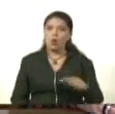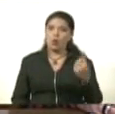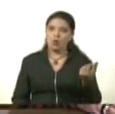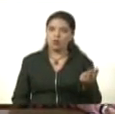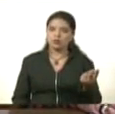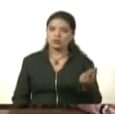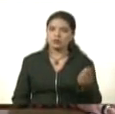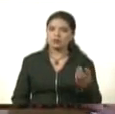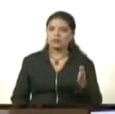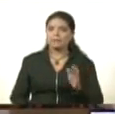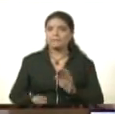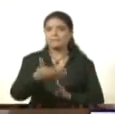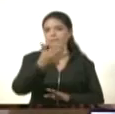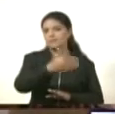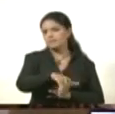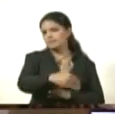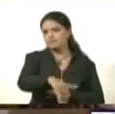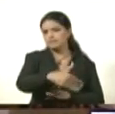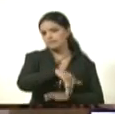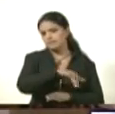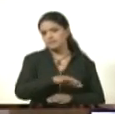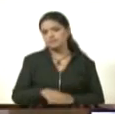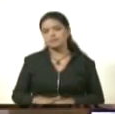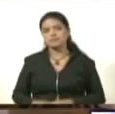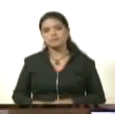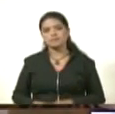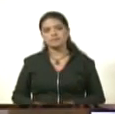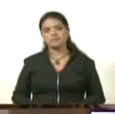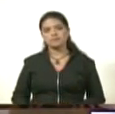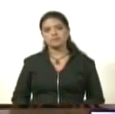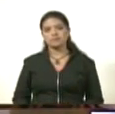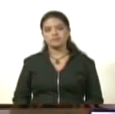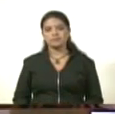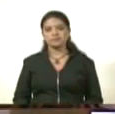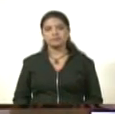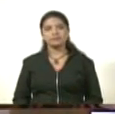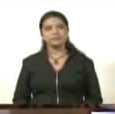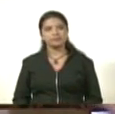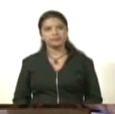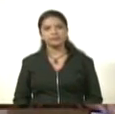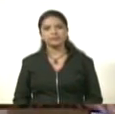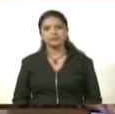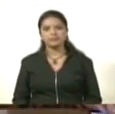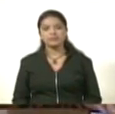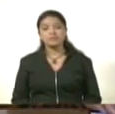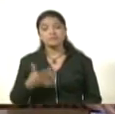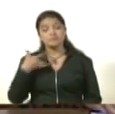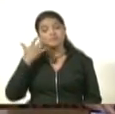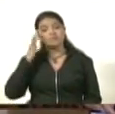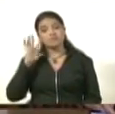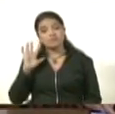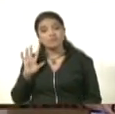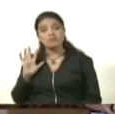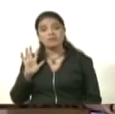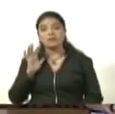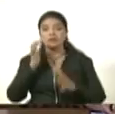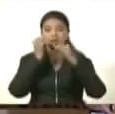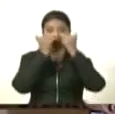hacia las afueras del Tribunal Supremo de Justicia. Creo que definitivamente el